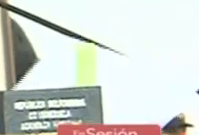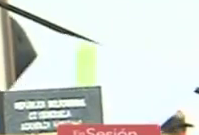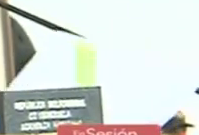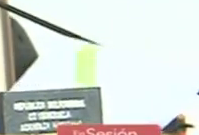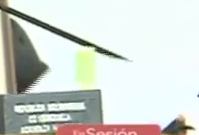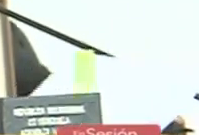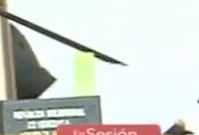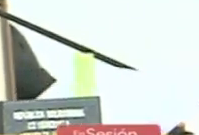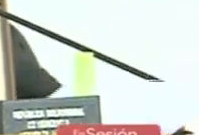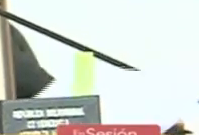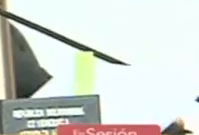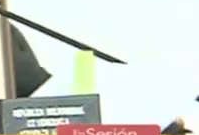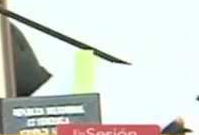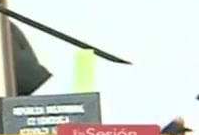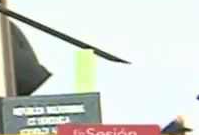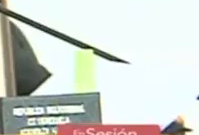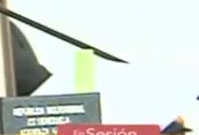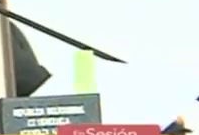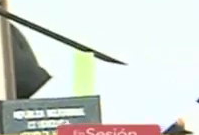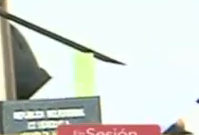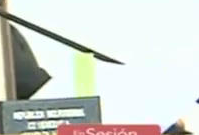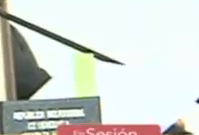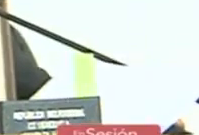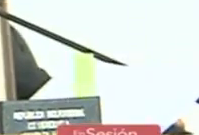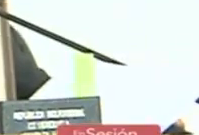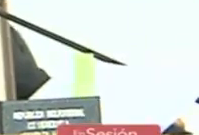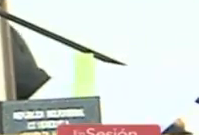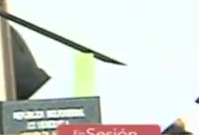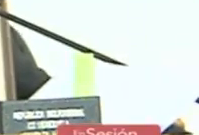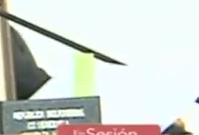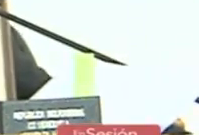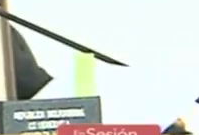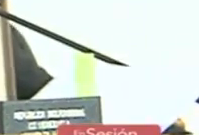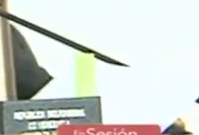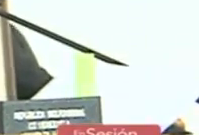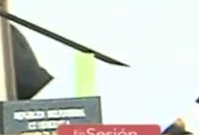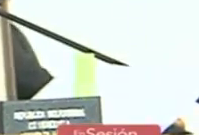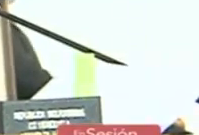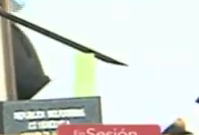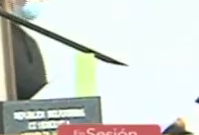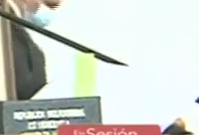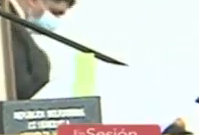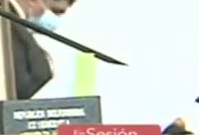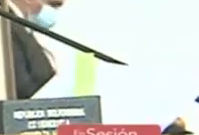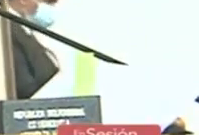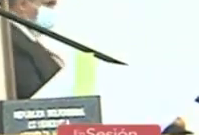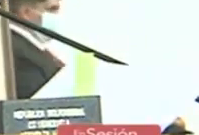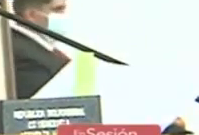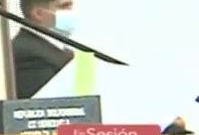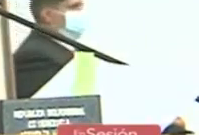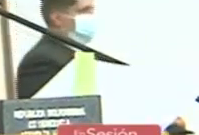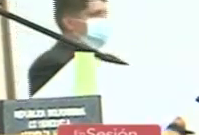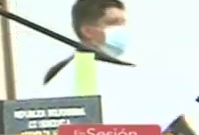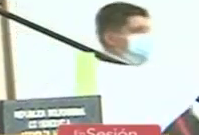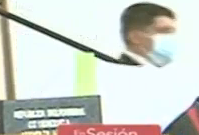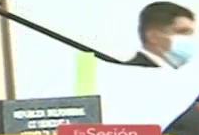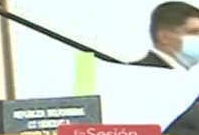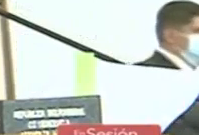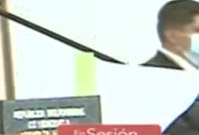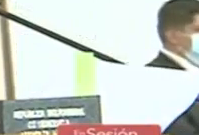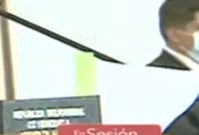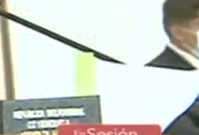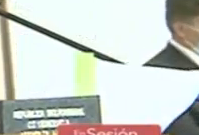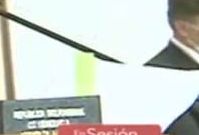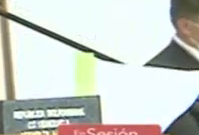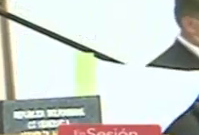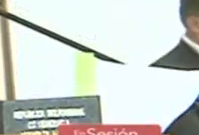sesión ordinaria con la asistencia de la segunda vicepresidenta, diputada Vanessa Montero López, la secretaria